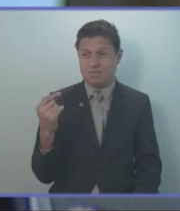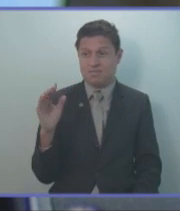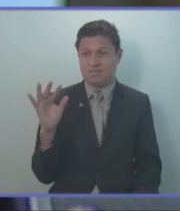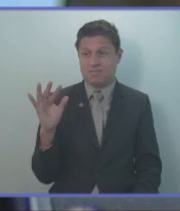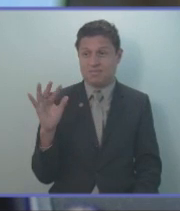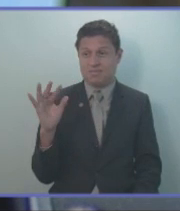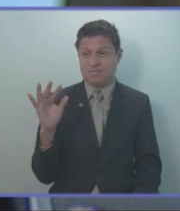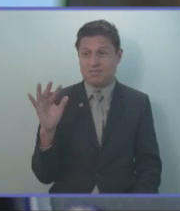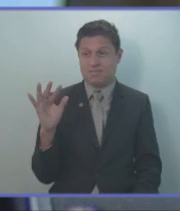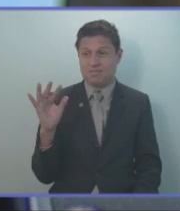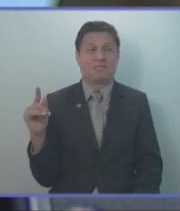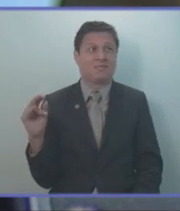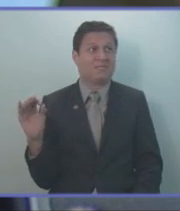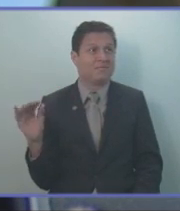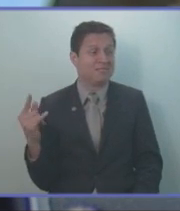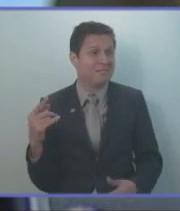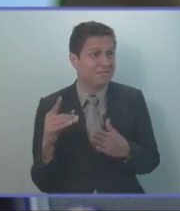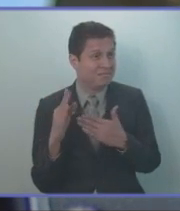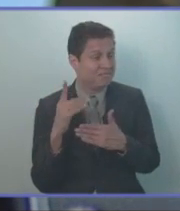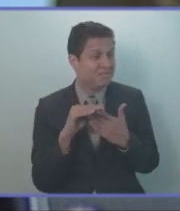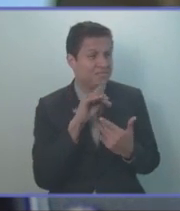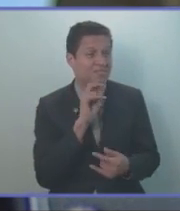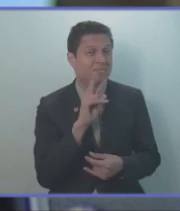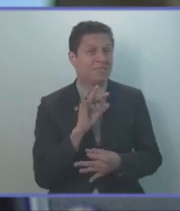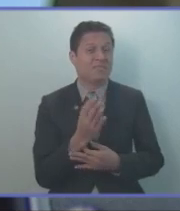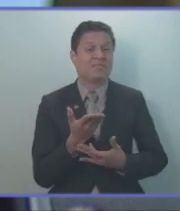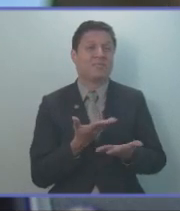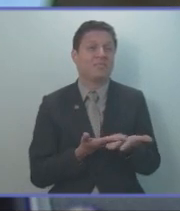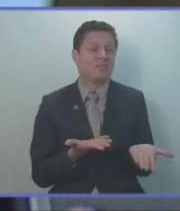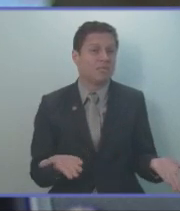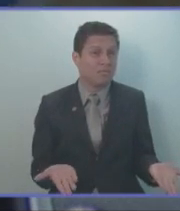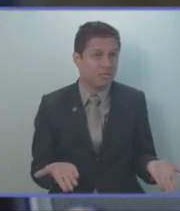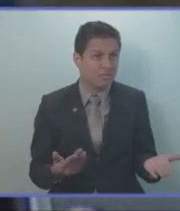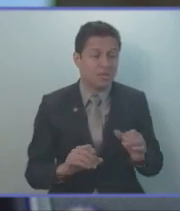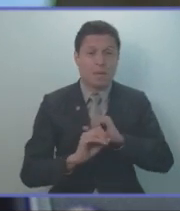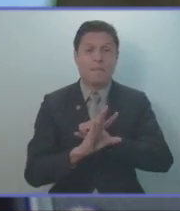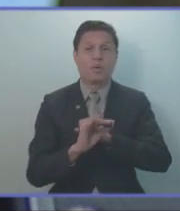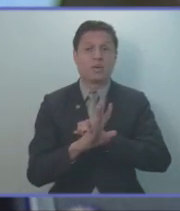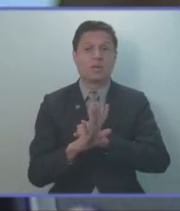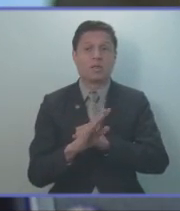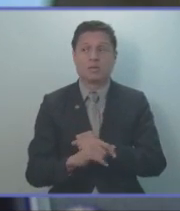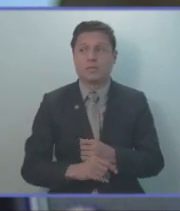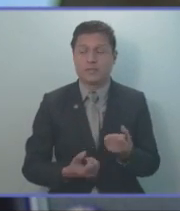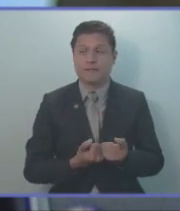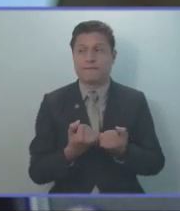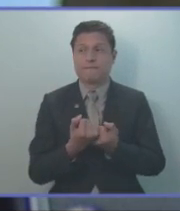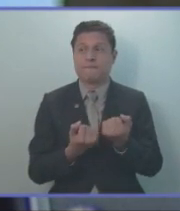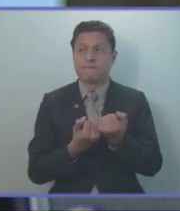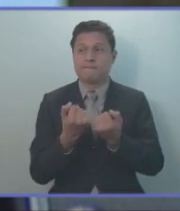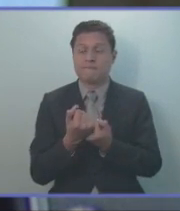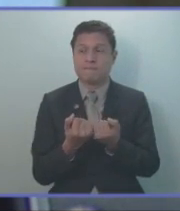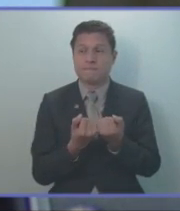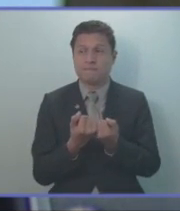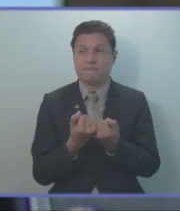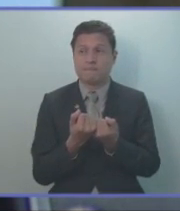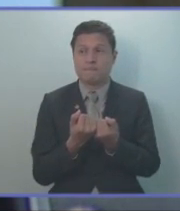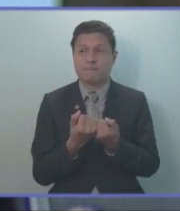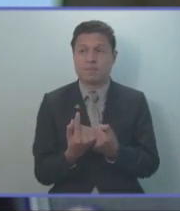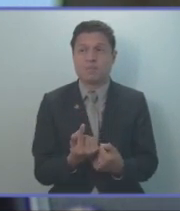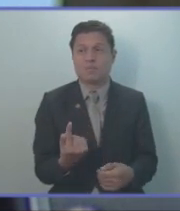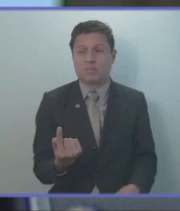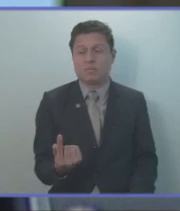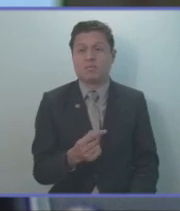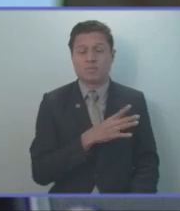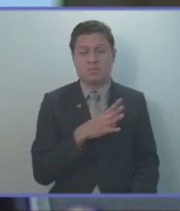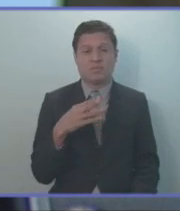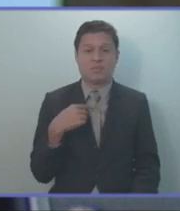1083-9-2013-1, moción de diputados del FMLN en el sentido de se emita pronunciamiento de solidaridad con los familiares